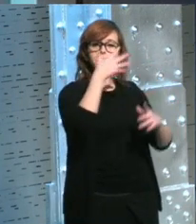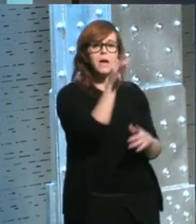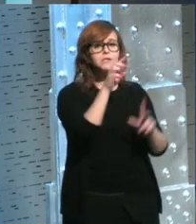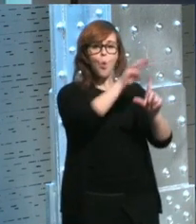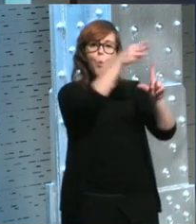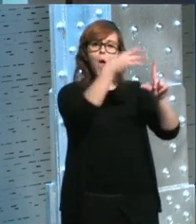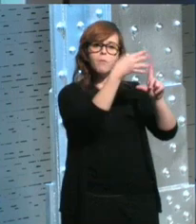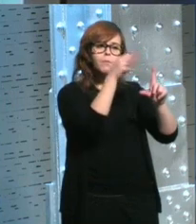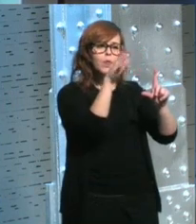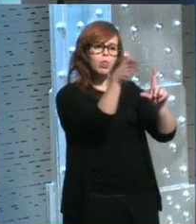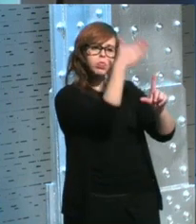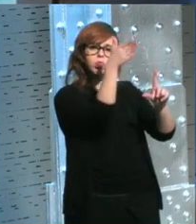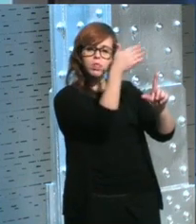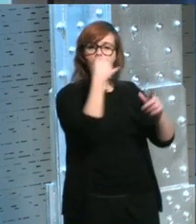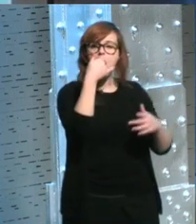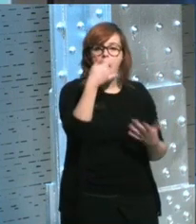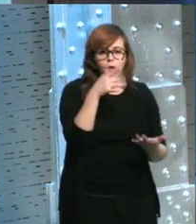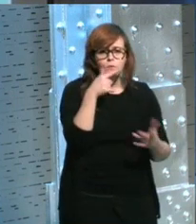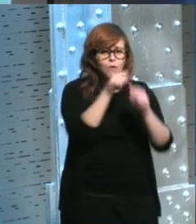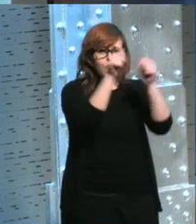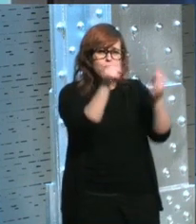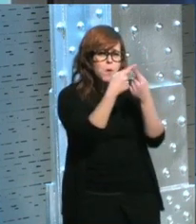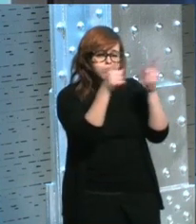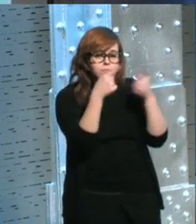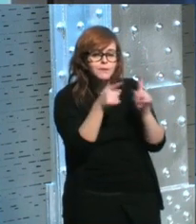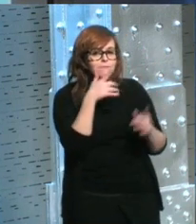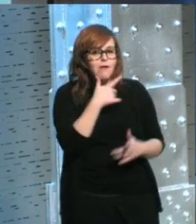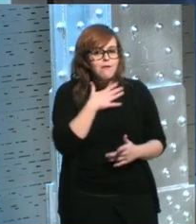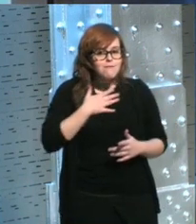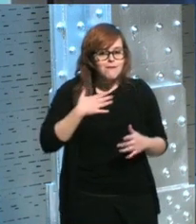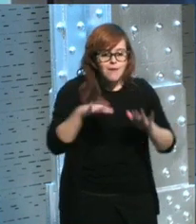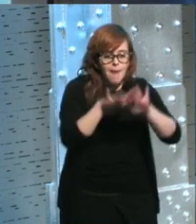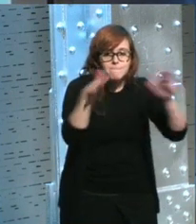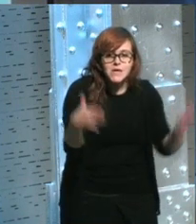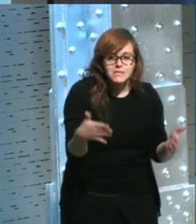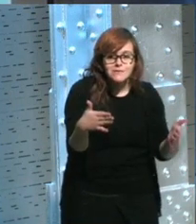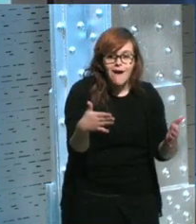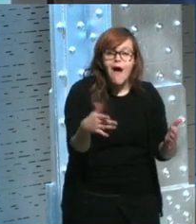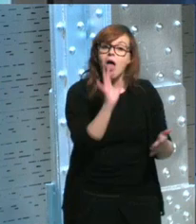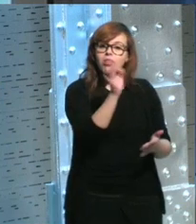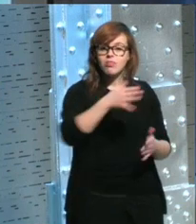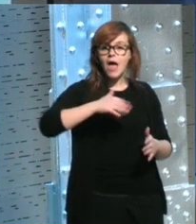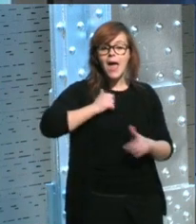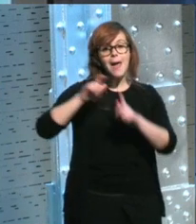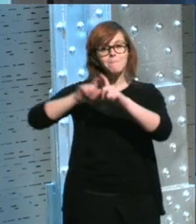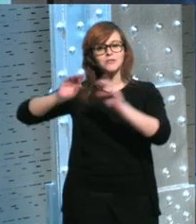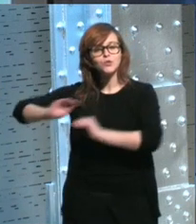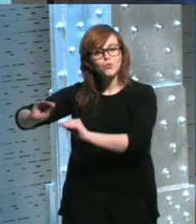web, también hacer muchas cosas de este tipo, y quiso comprar la mesa para ponerlo en los cafés de la empresa con la